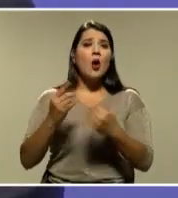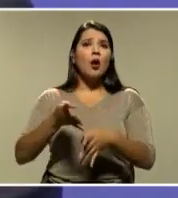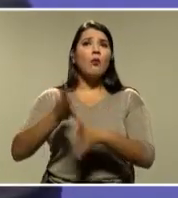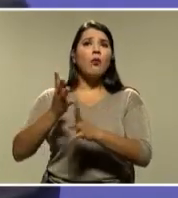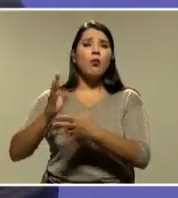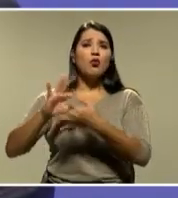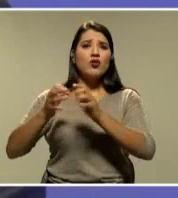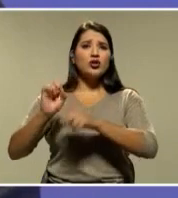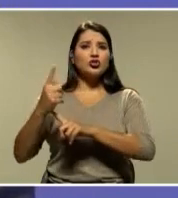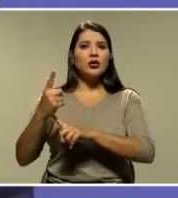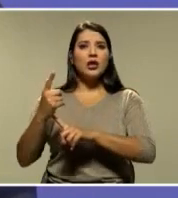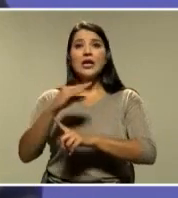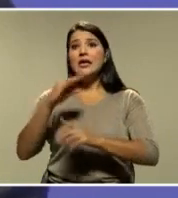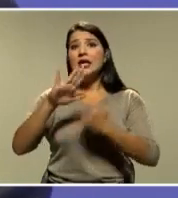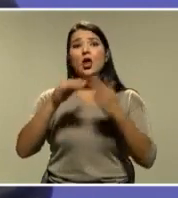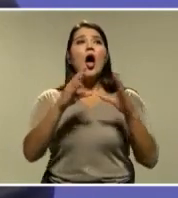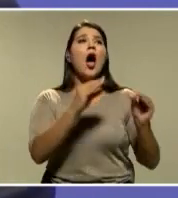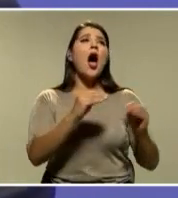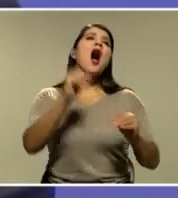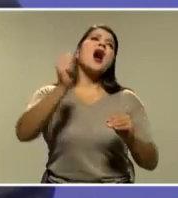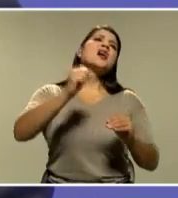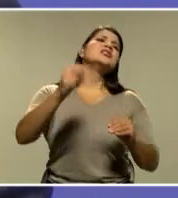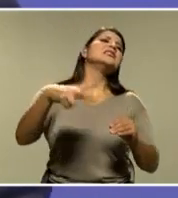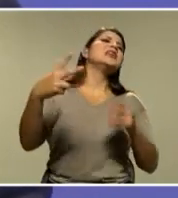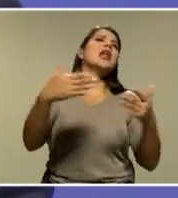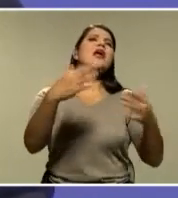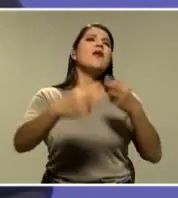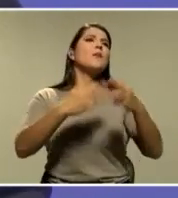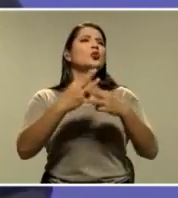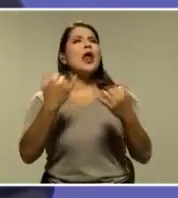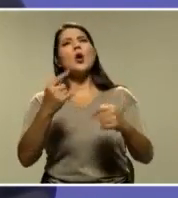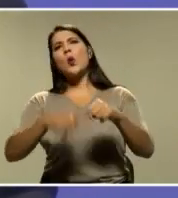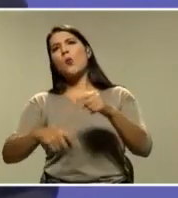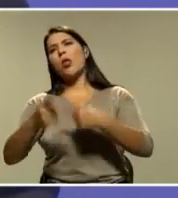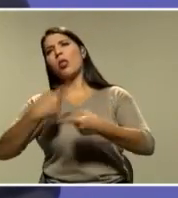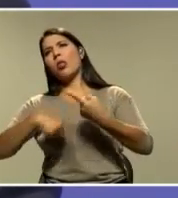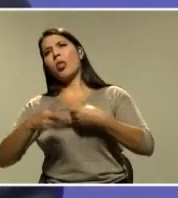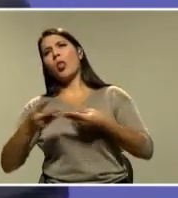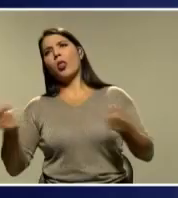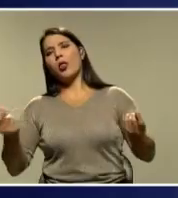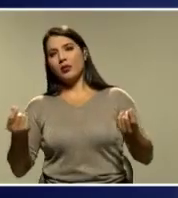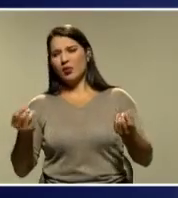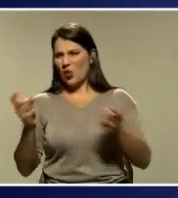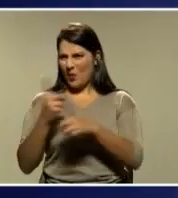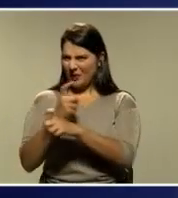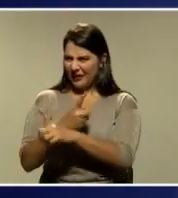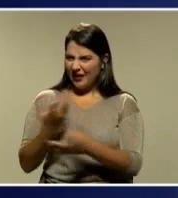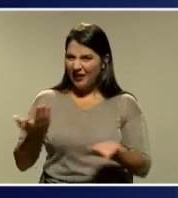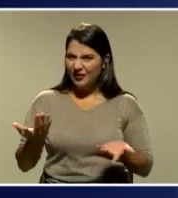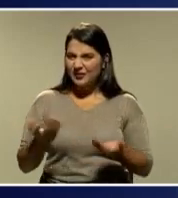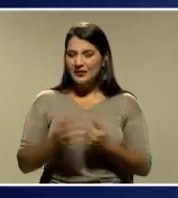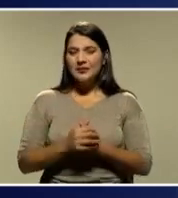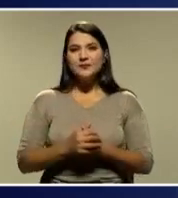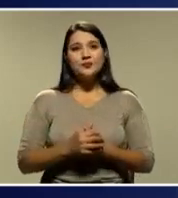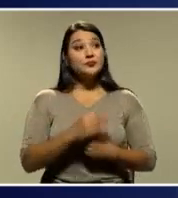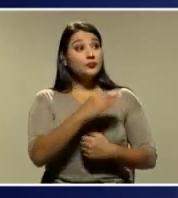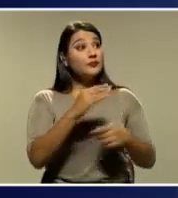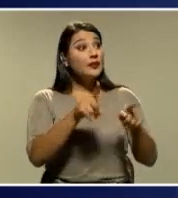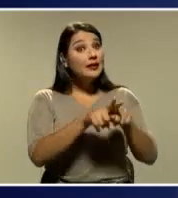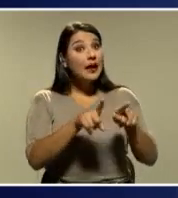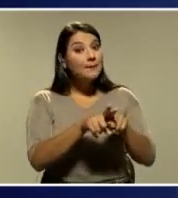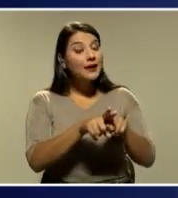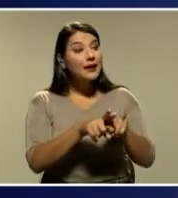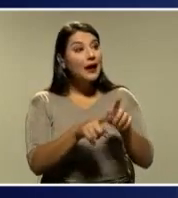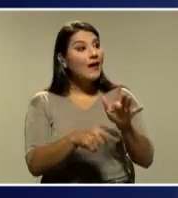se viene la tercera guerra mundial, y ya ahora sí que no hay vuelta atrás y todo eso, entonces es complicado. Que además, digamos, uno